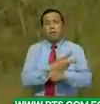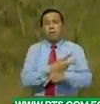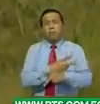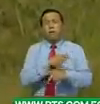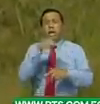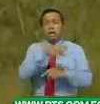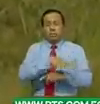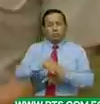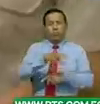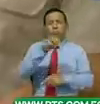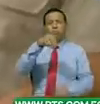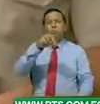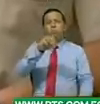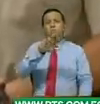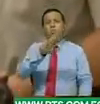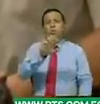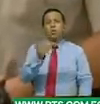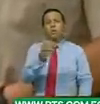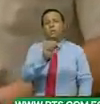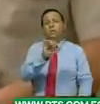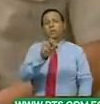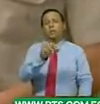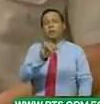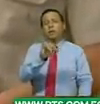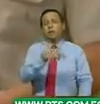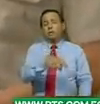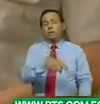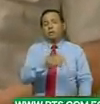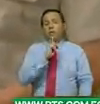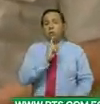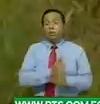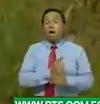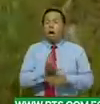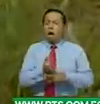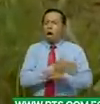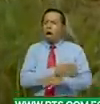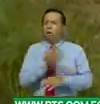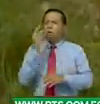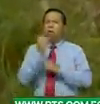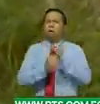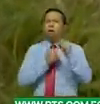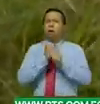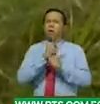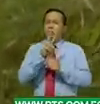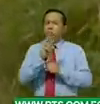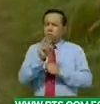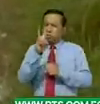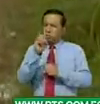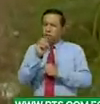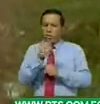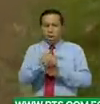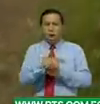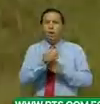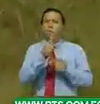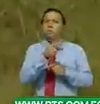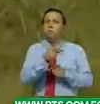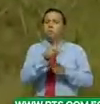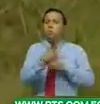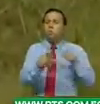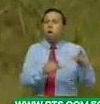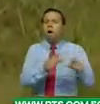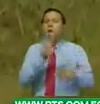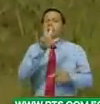Sinaí. En el sitio, durante el 2020, abandonaron 3 cadáveres más en